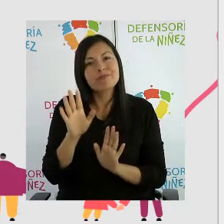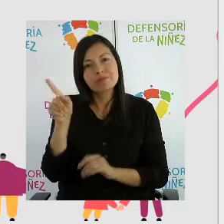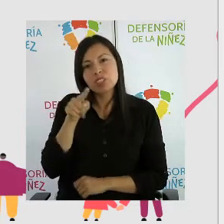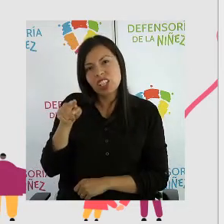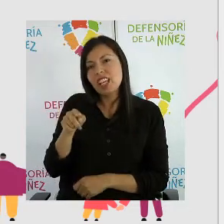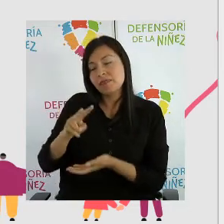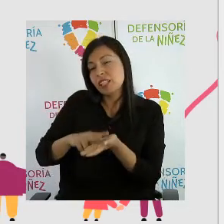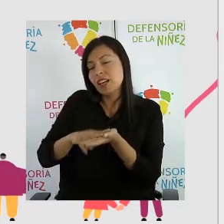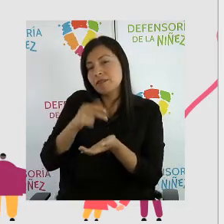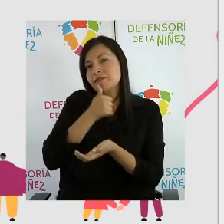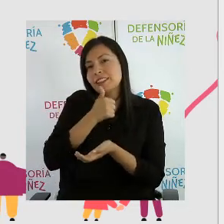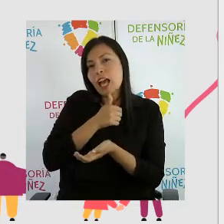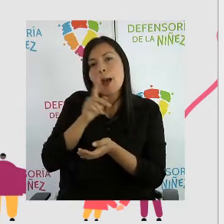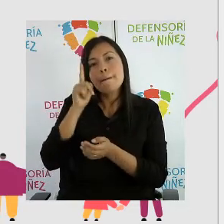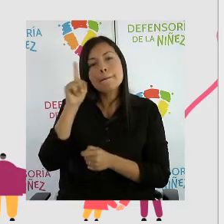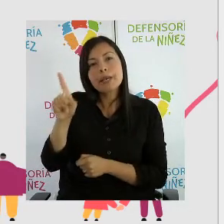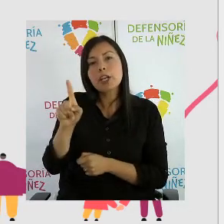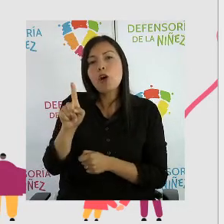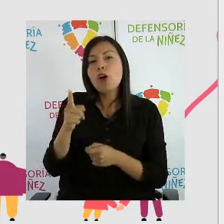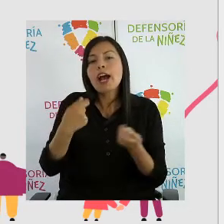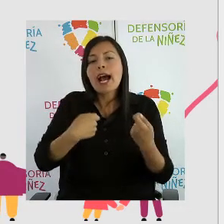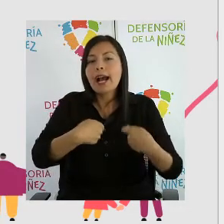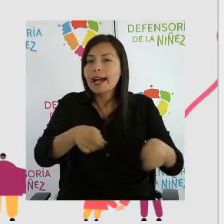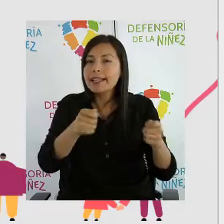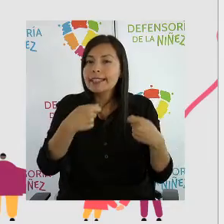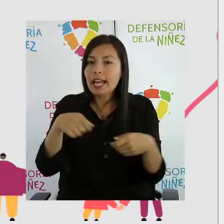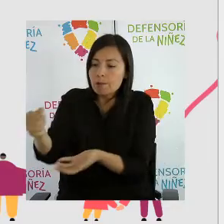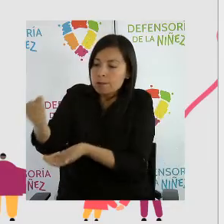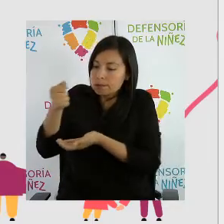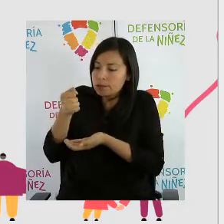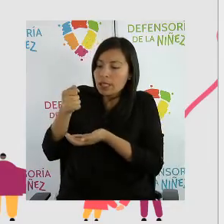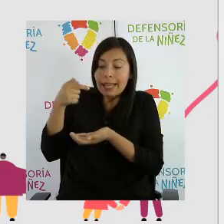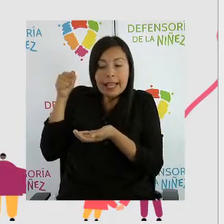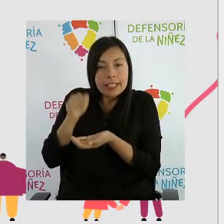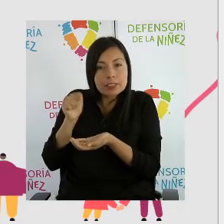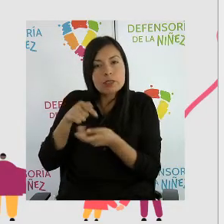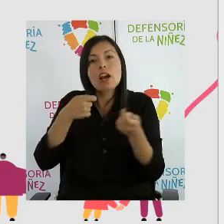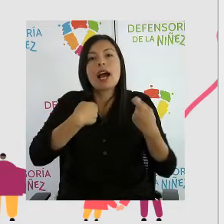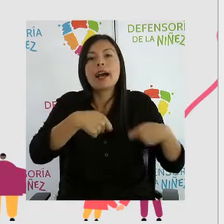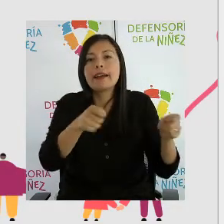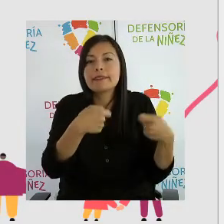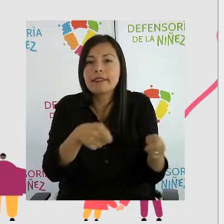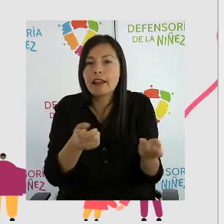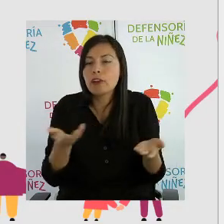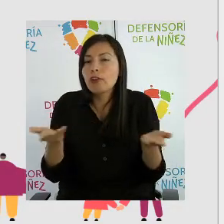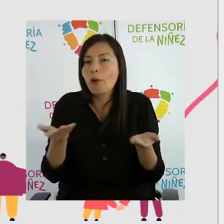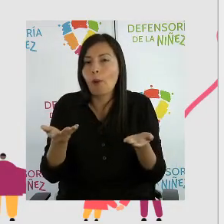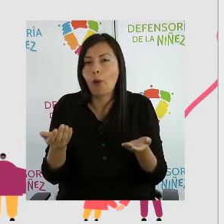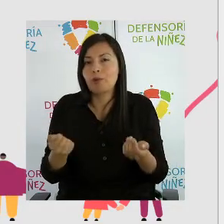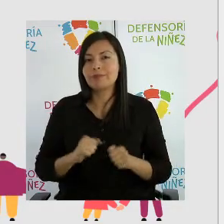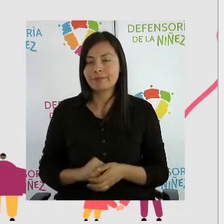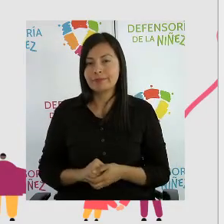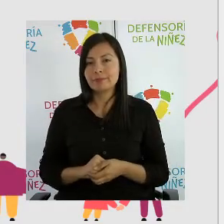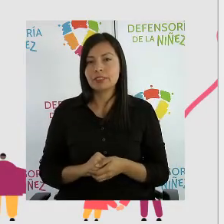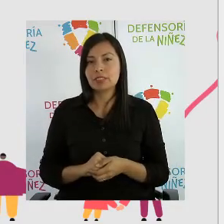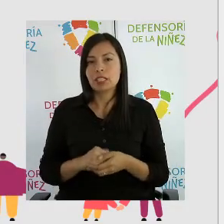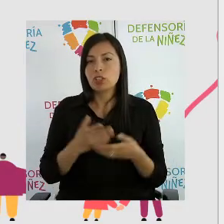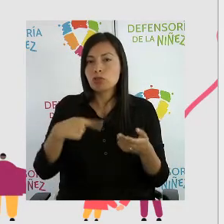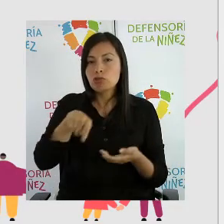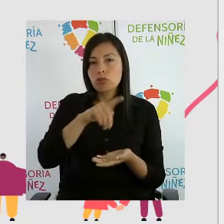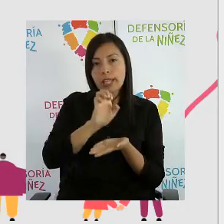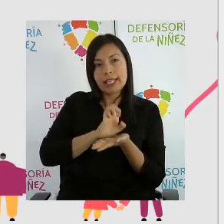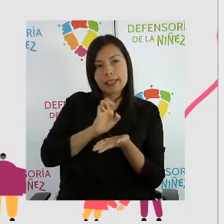hacer alusión a cómo se ha gastado el dinero público en la infancia. Y nosotros seguimos teniendo un